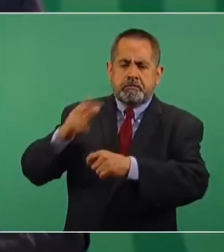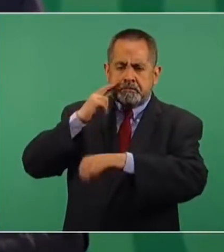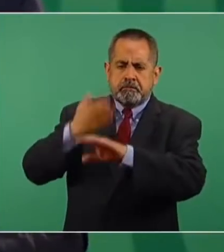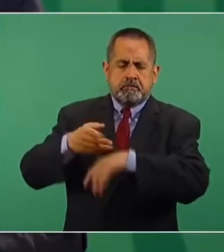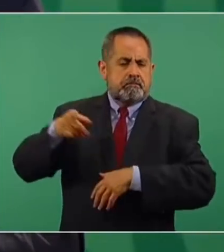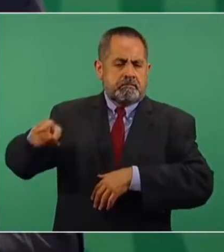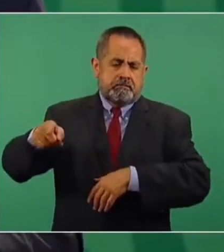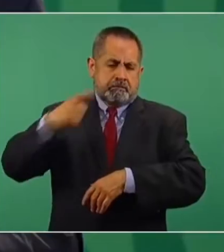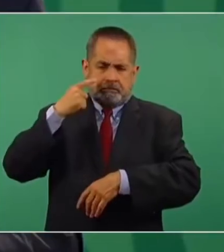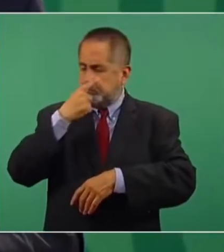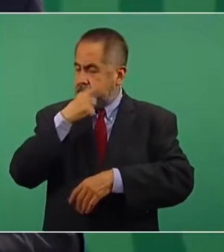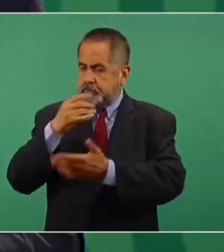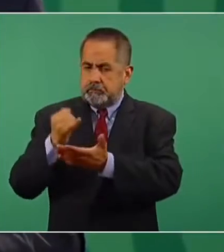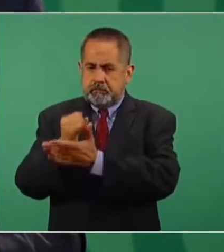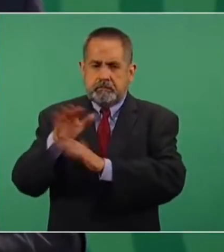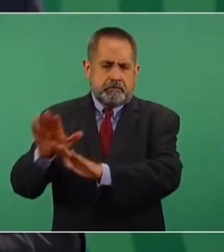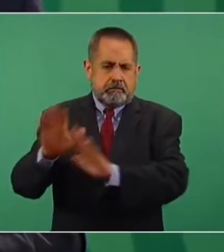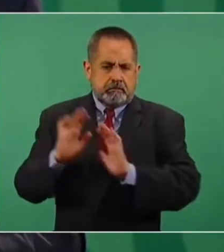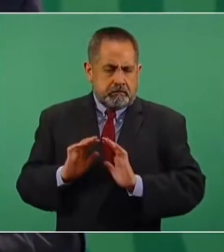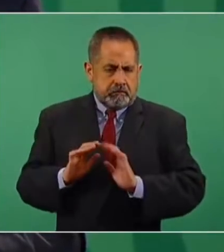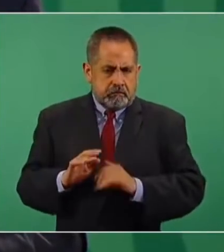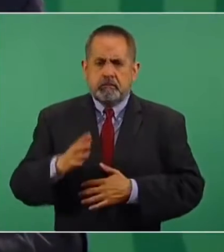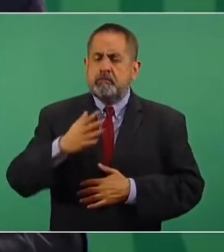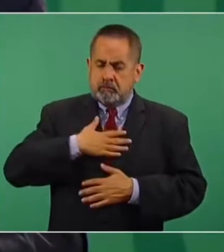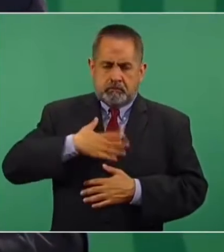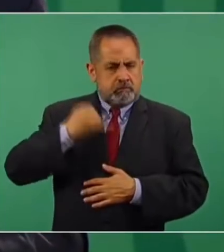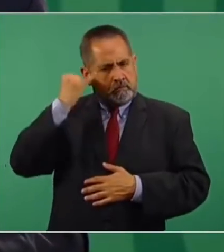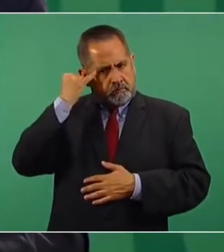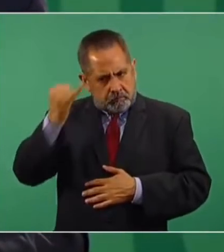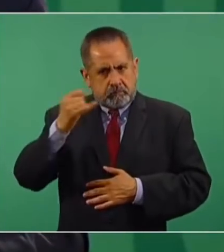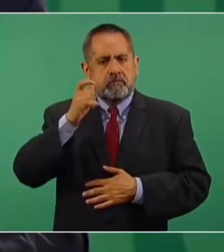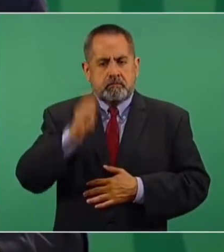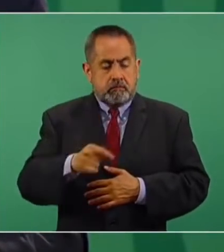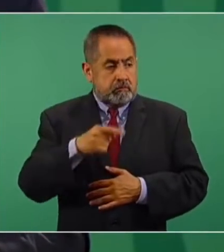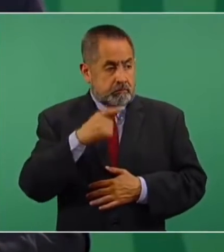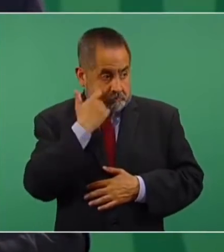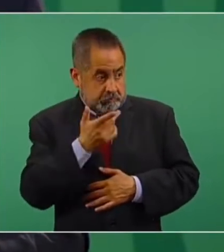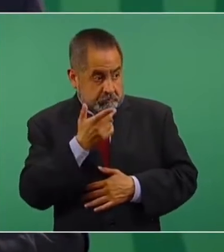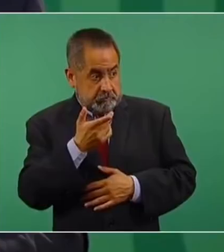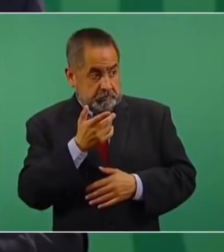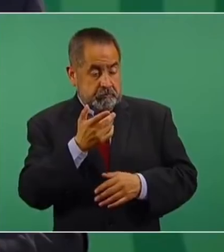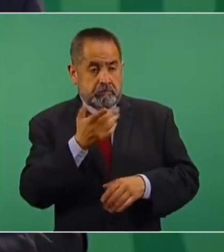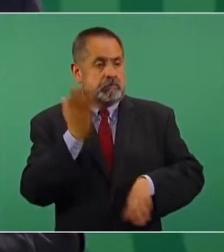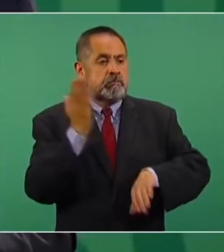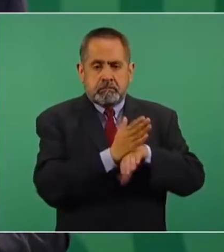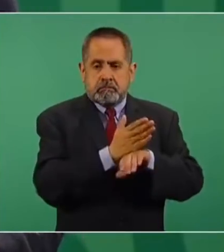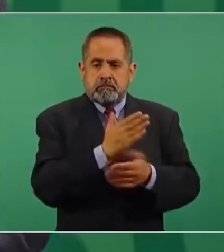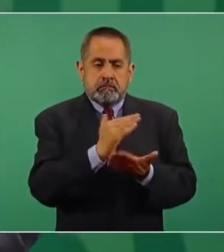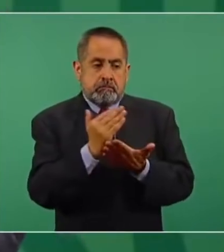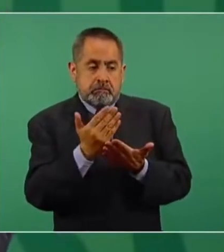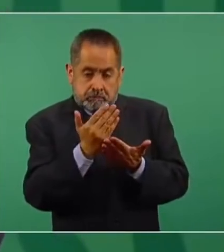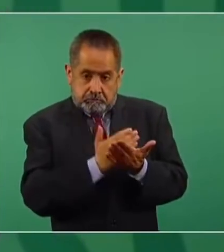van a decidirlo. Sí, como regla nosotros planteamos que donde